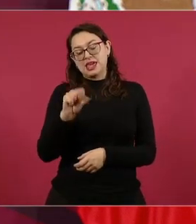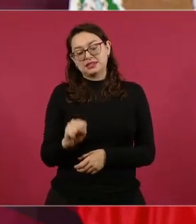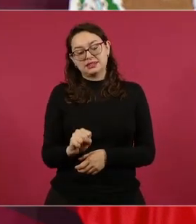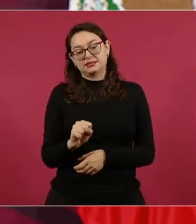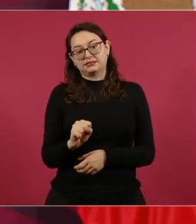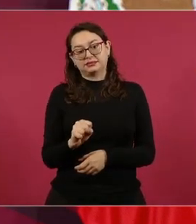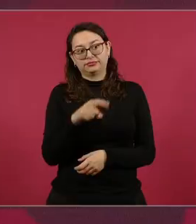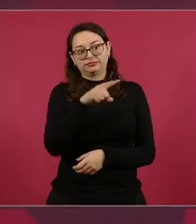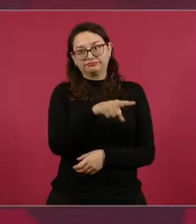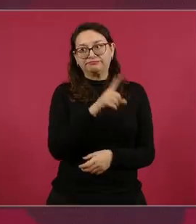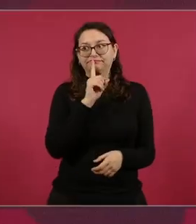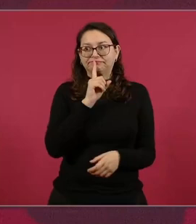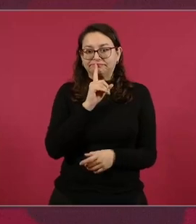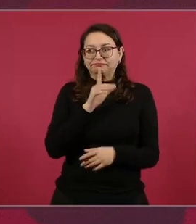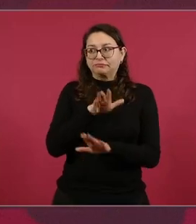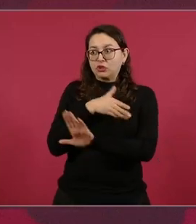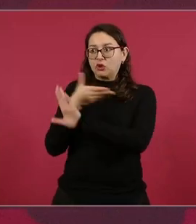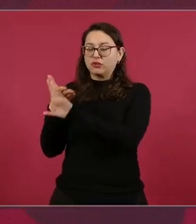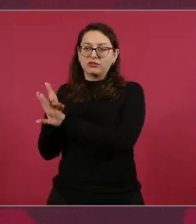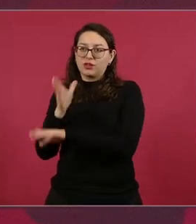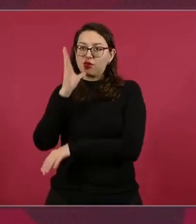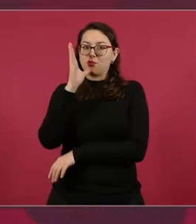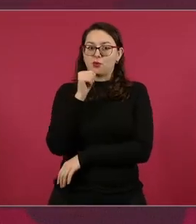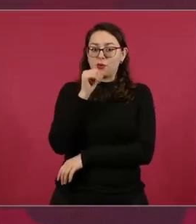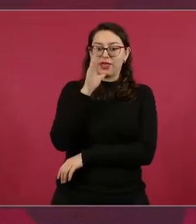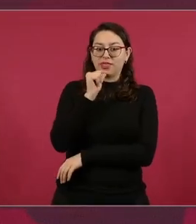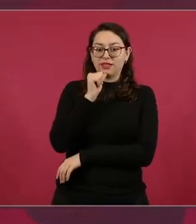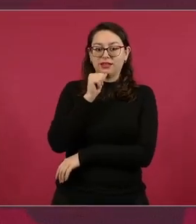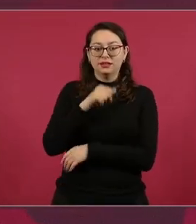El periódico Reforma